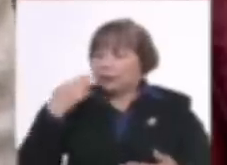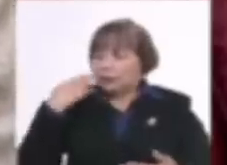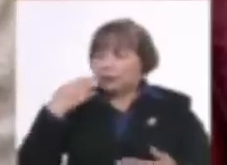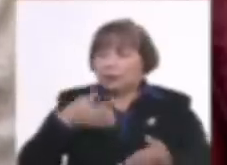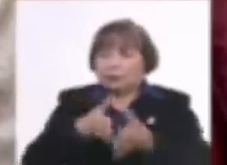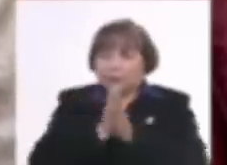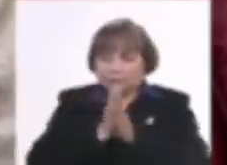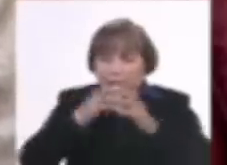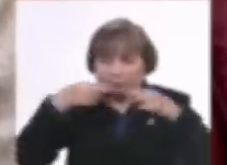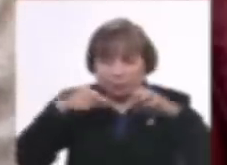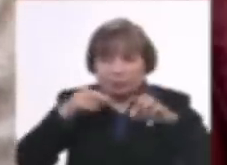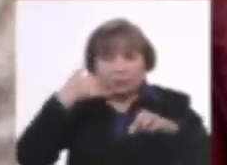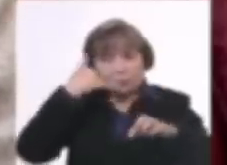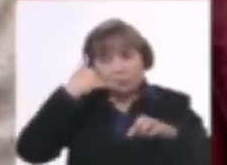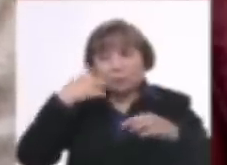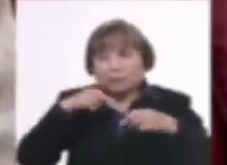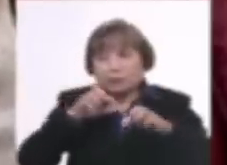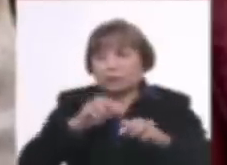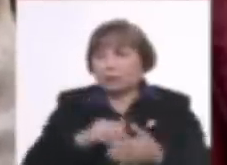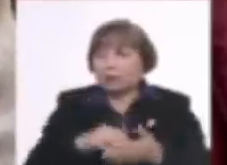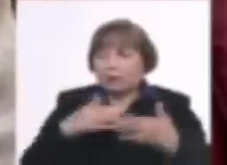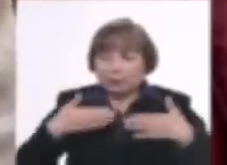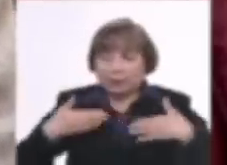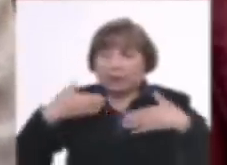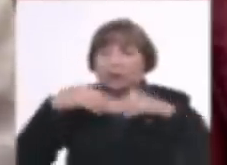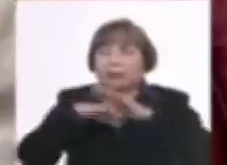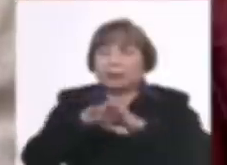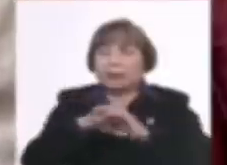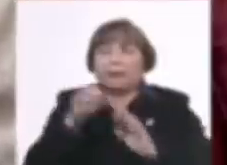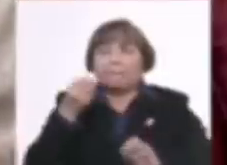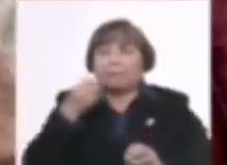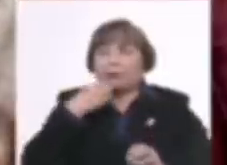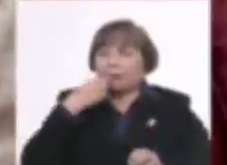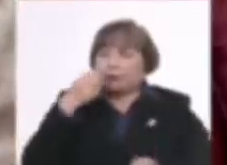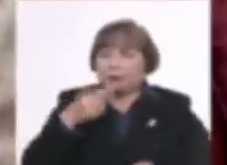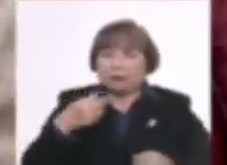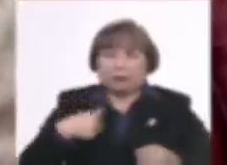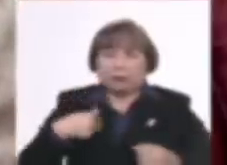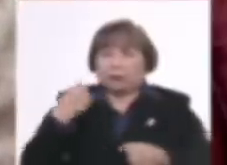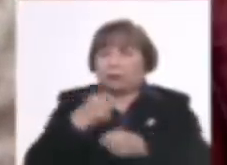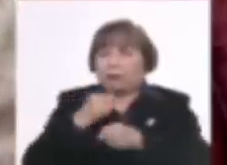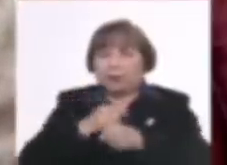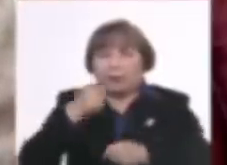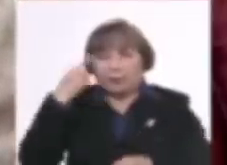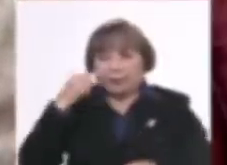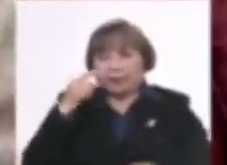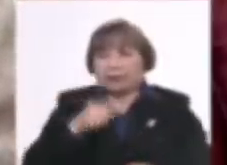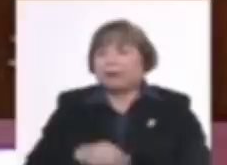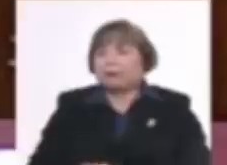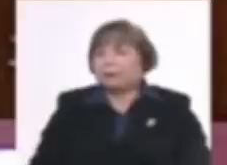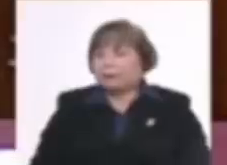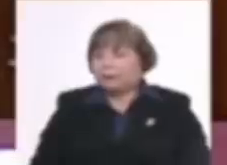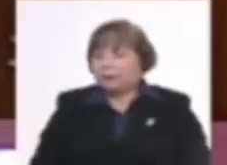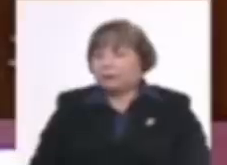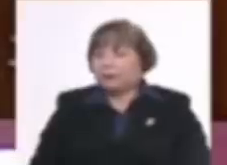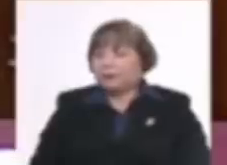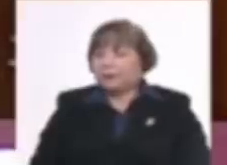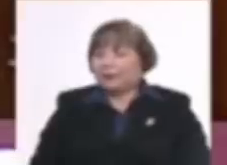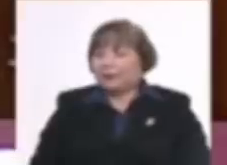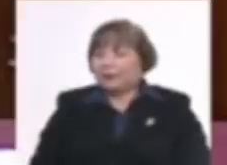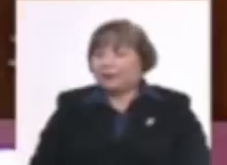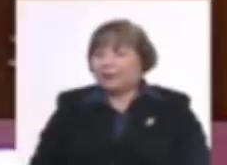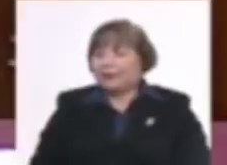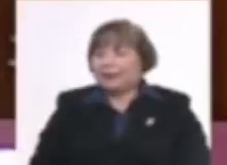y le pedía autorización para que ingresara, porque aparte yo trabajaba para él.